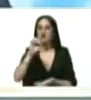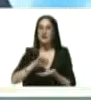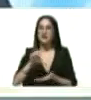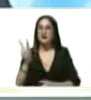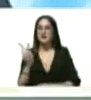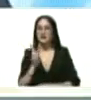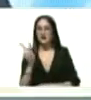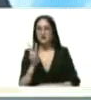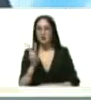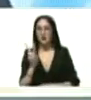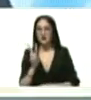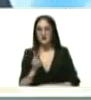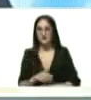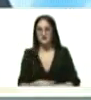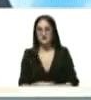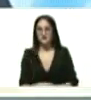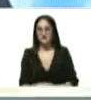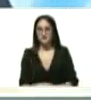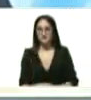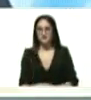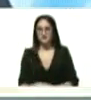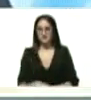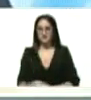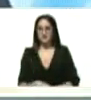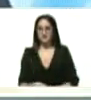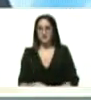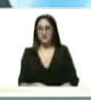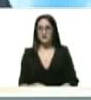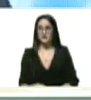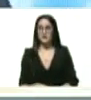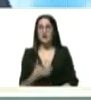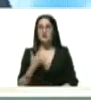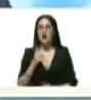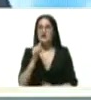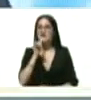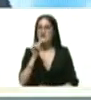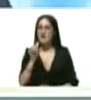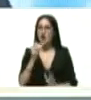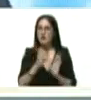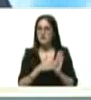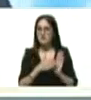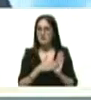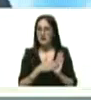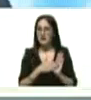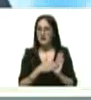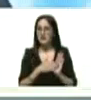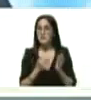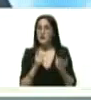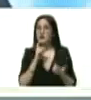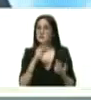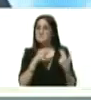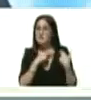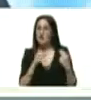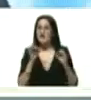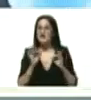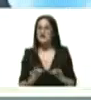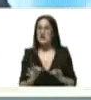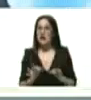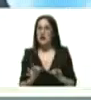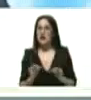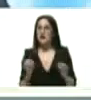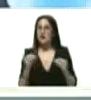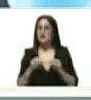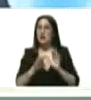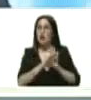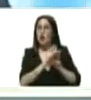Central de Venezuela. Yo tengo ya el informe, como lo dije, pero le corresponde oficialmente, de acuerdo a la